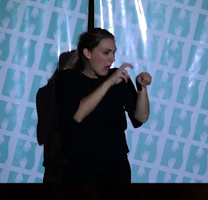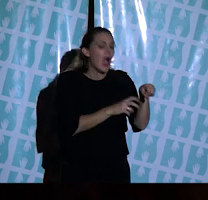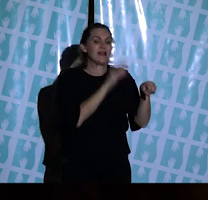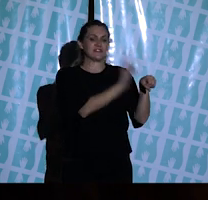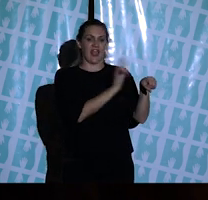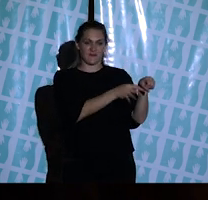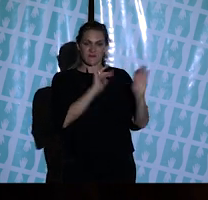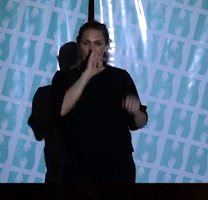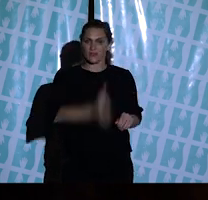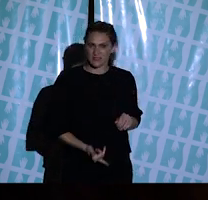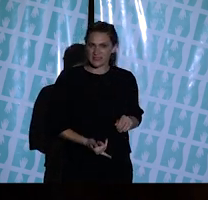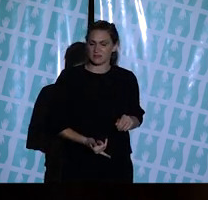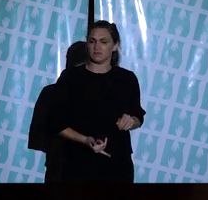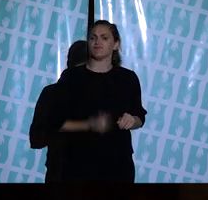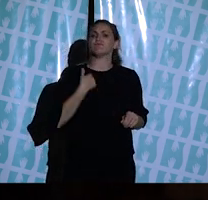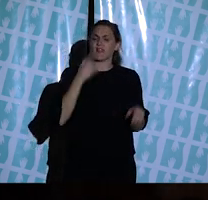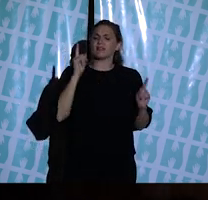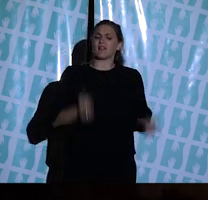algo de la clínica.